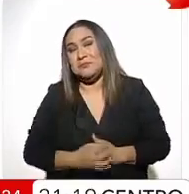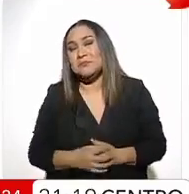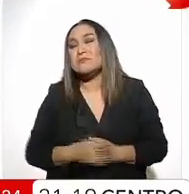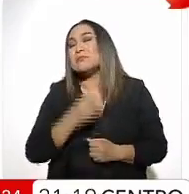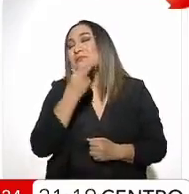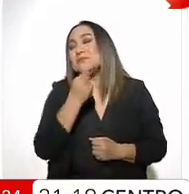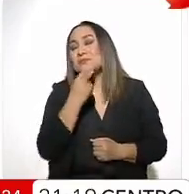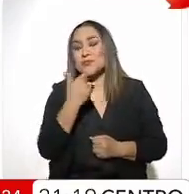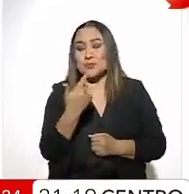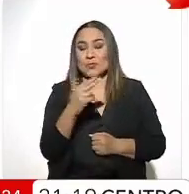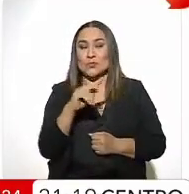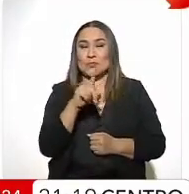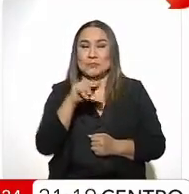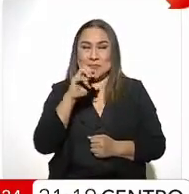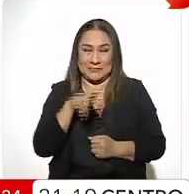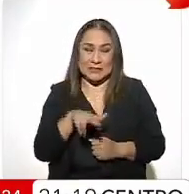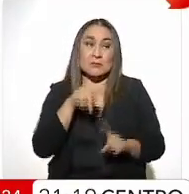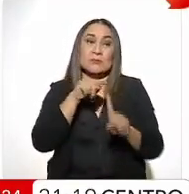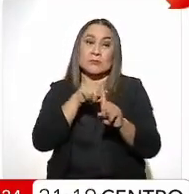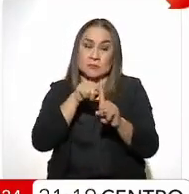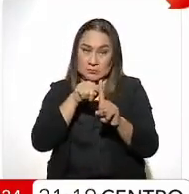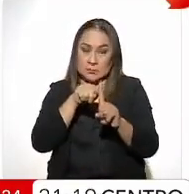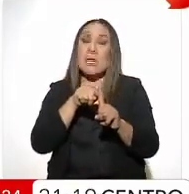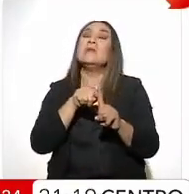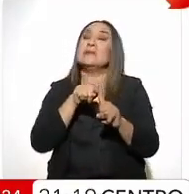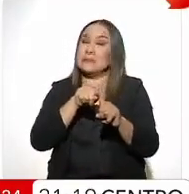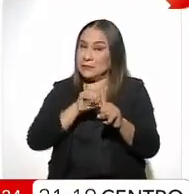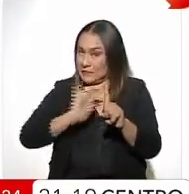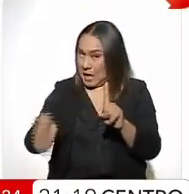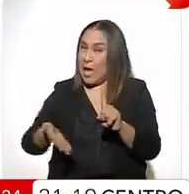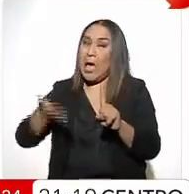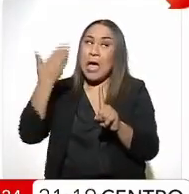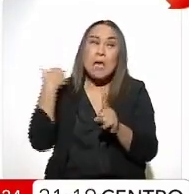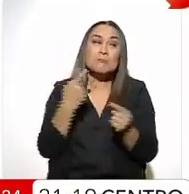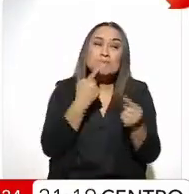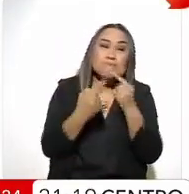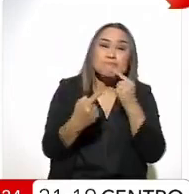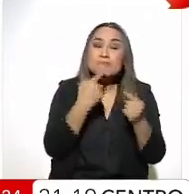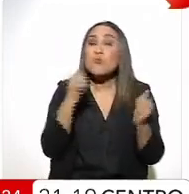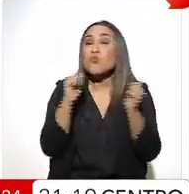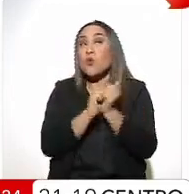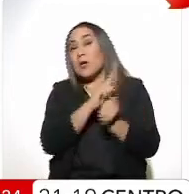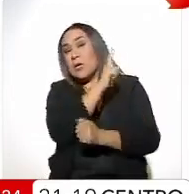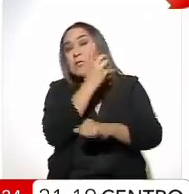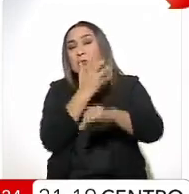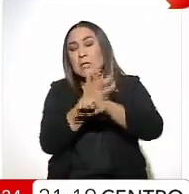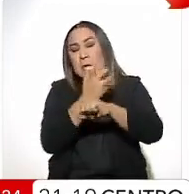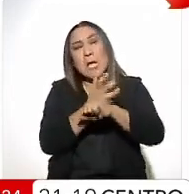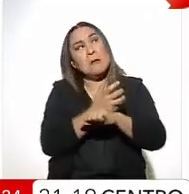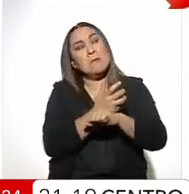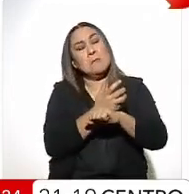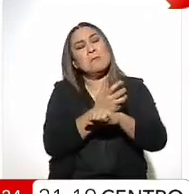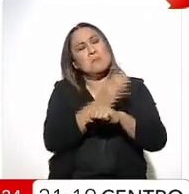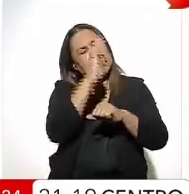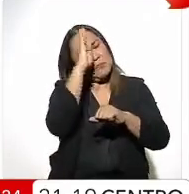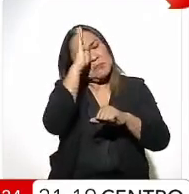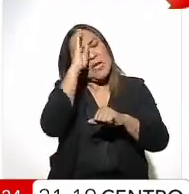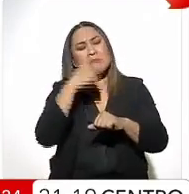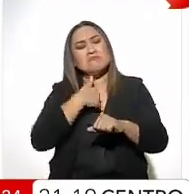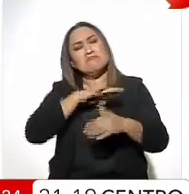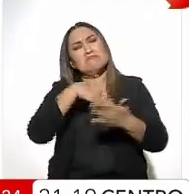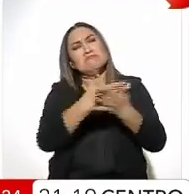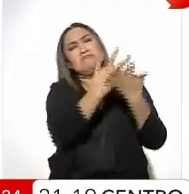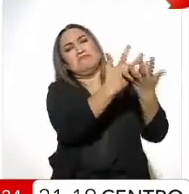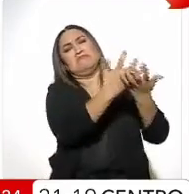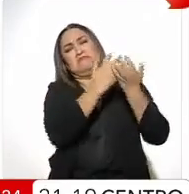Guzmán López sí estaba negociando con los Estados Unidos para entregarse, para